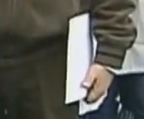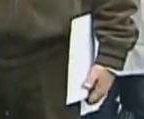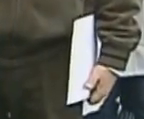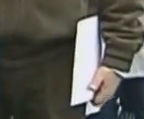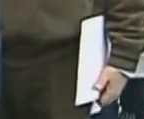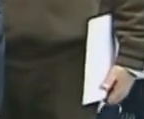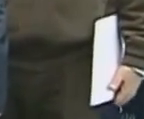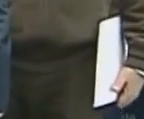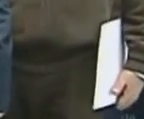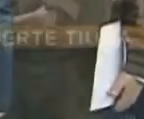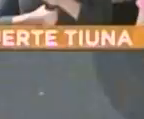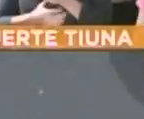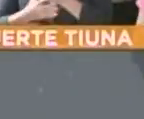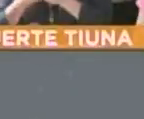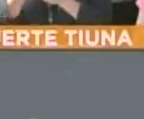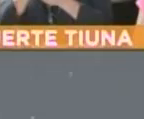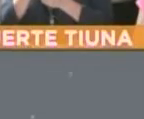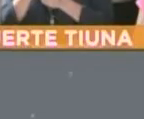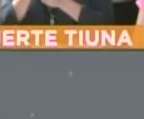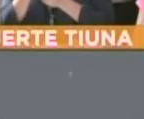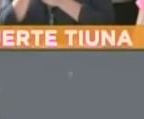presidente.